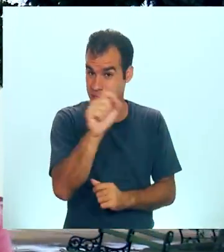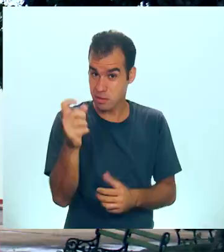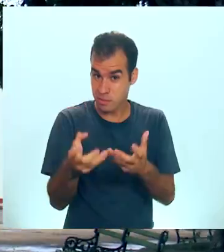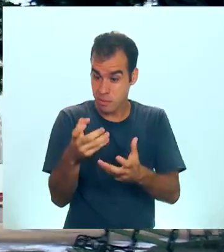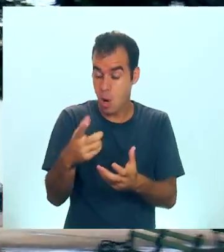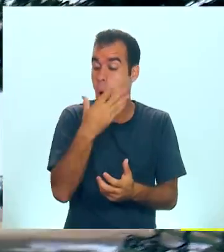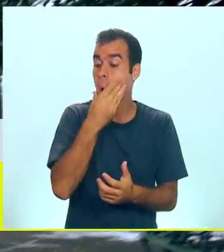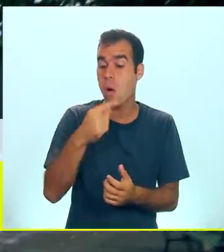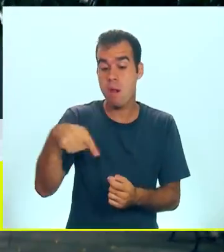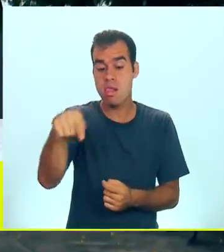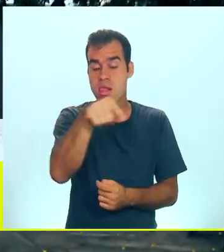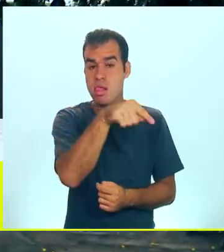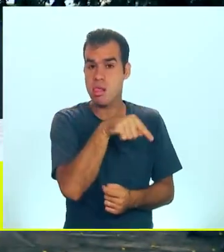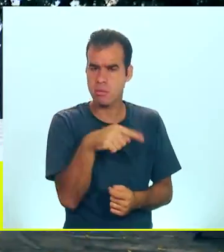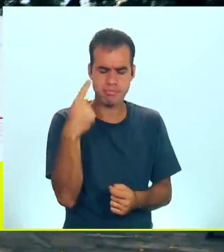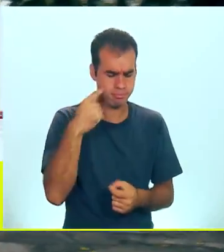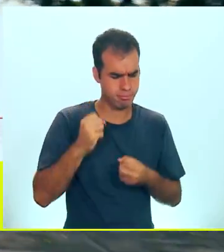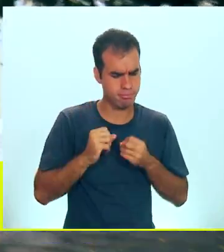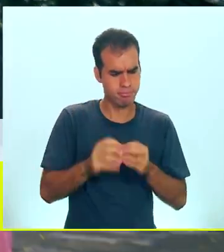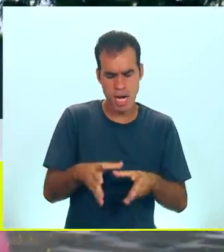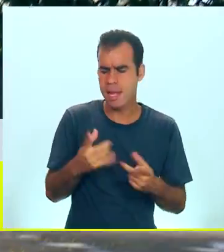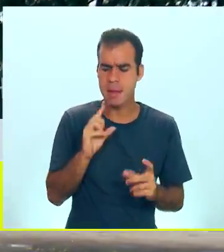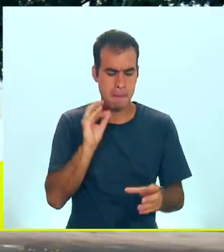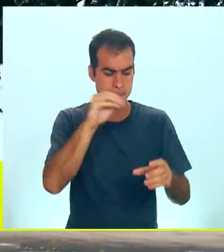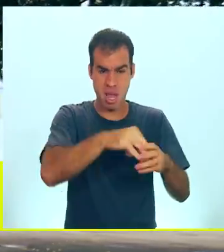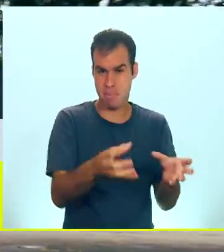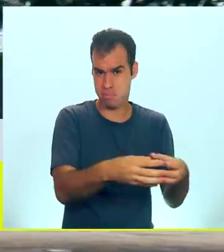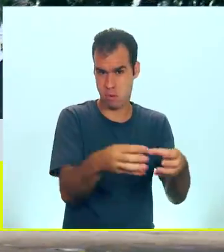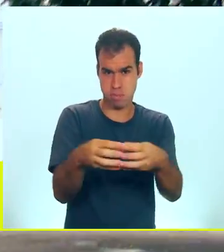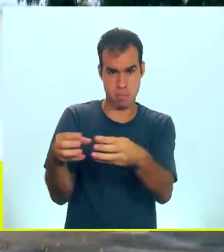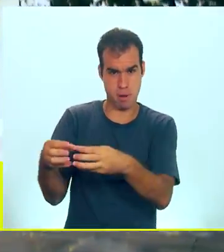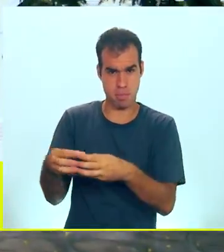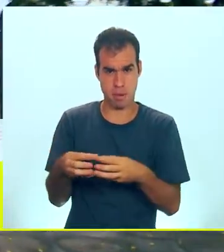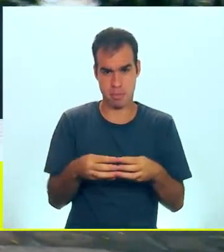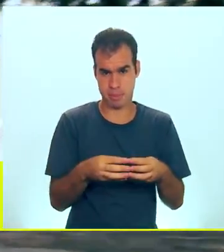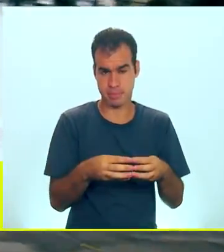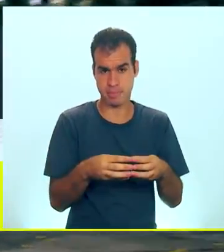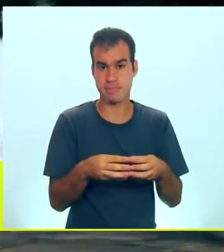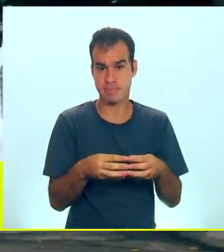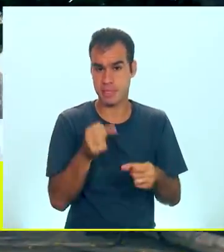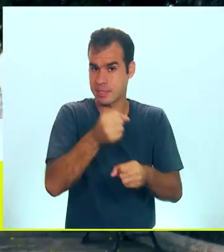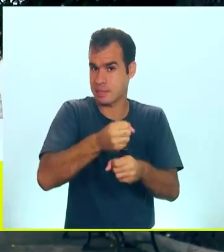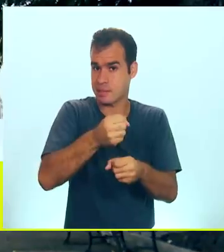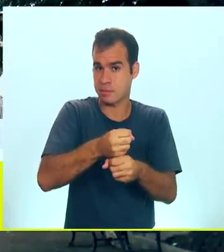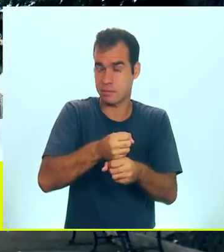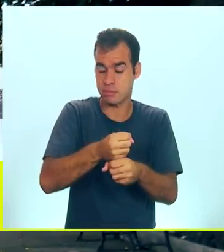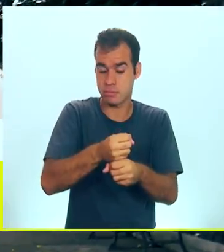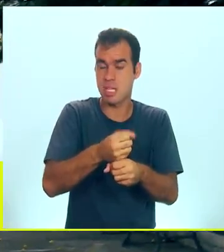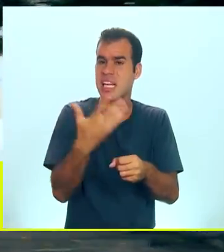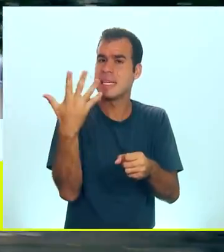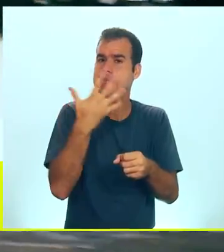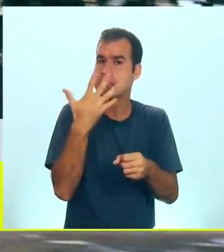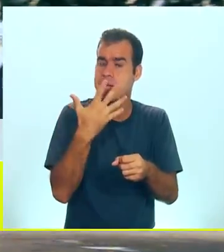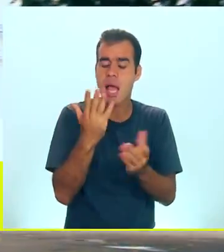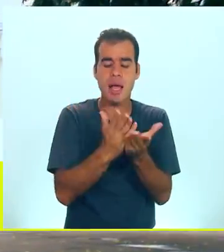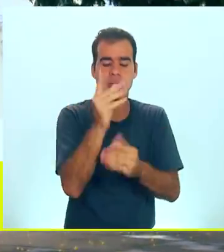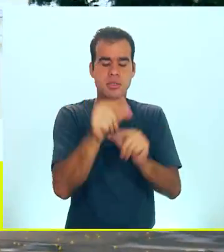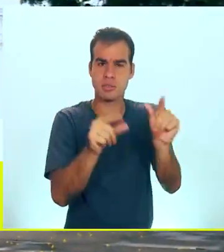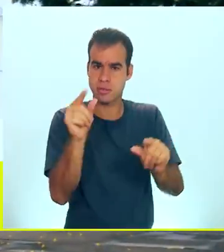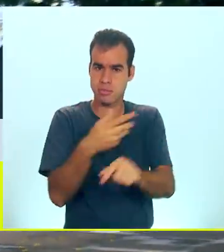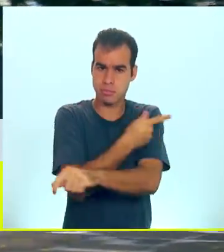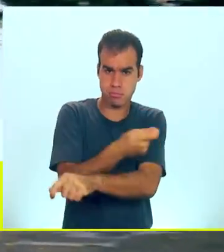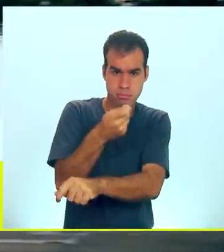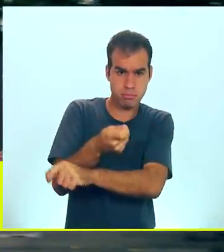momento histórico a través de su inserción en las Brigadas Jóvenes por la Vida, las cuales están integradas fundamentalmente por estudiantes,